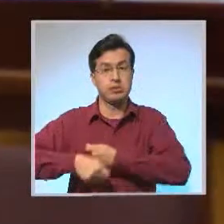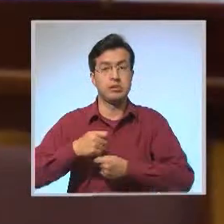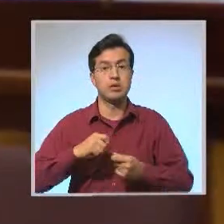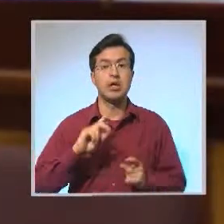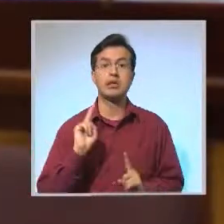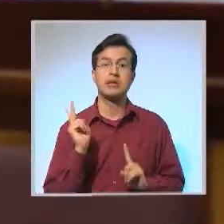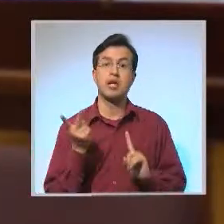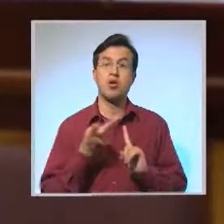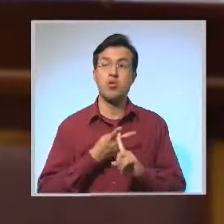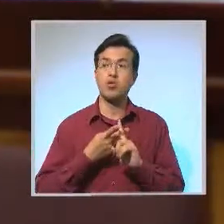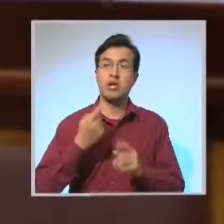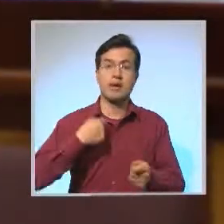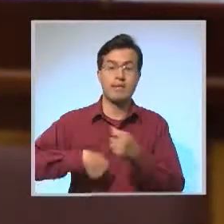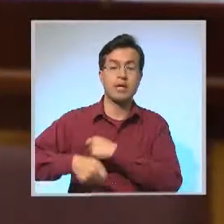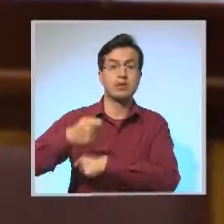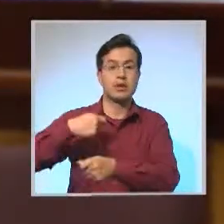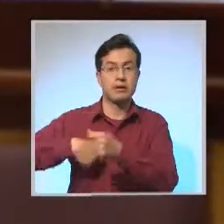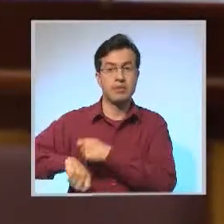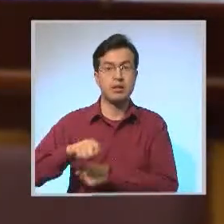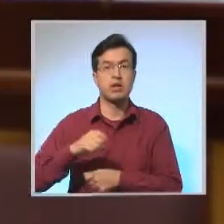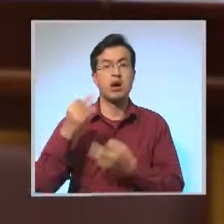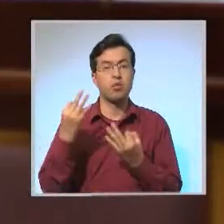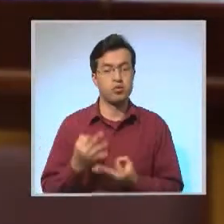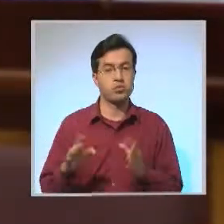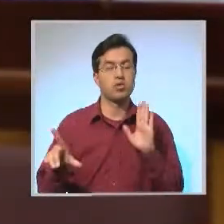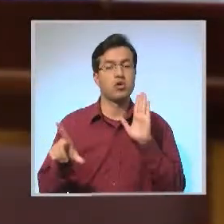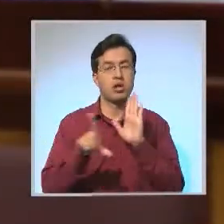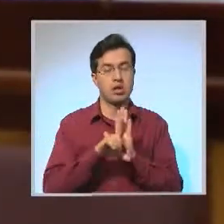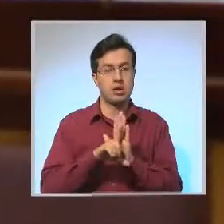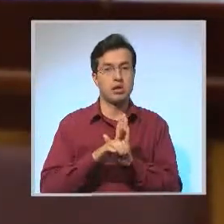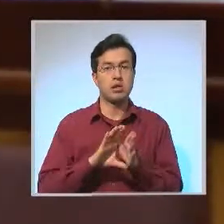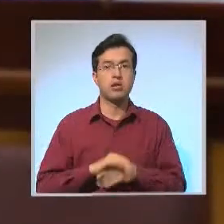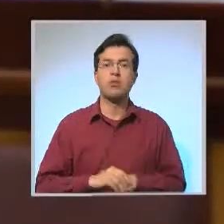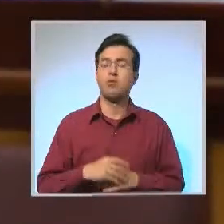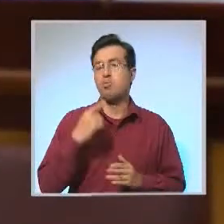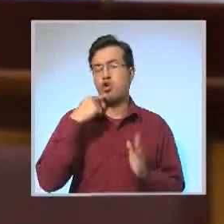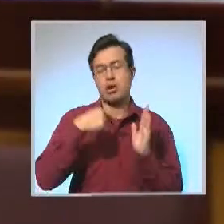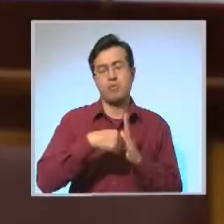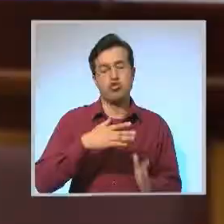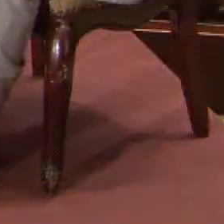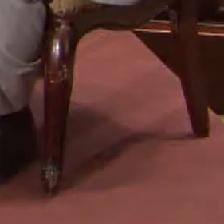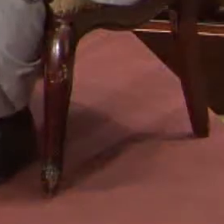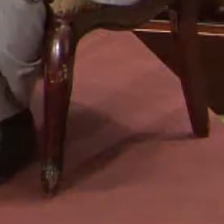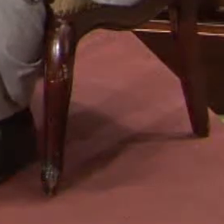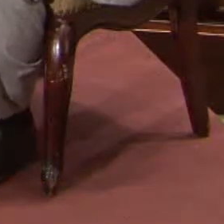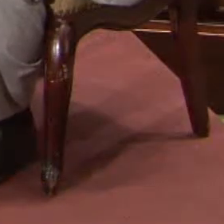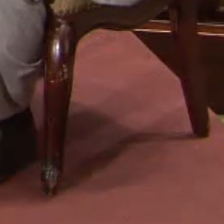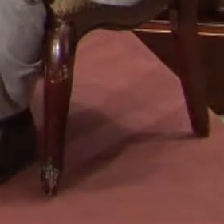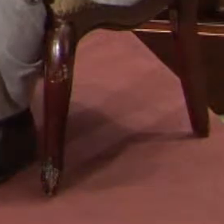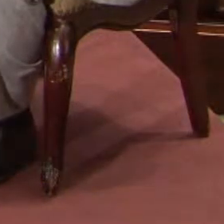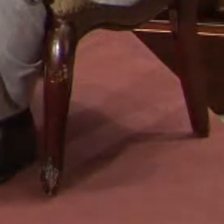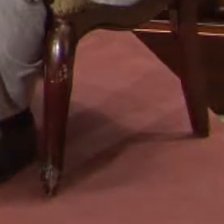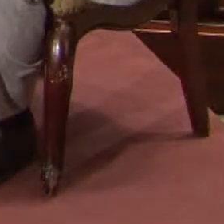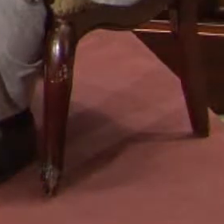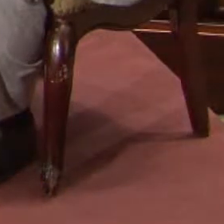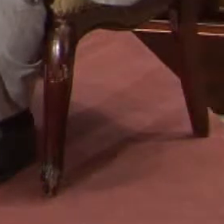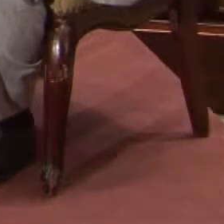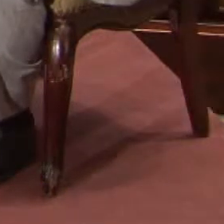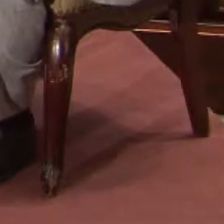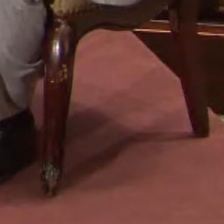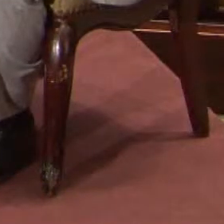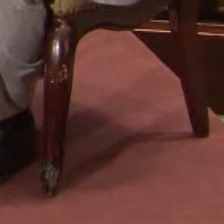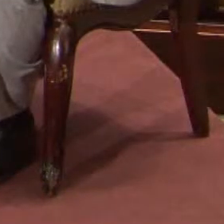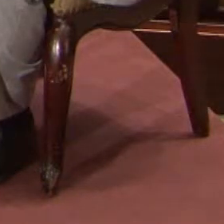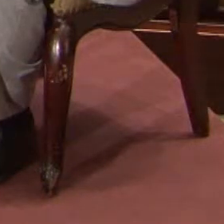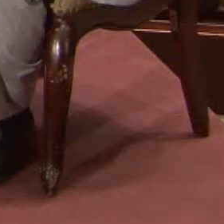segundas ventas después de la aplicación de la ley es decir si yo quiero vender mi casa en el futuro ahí se